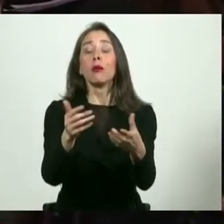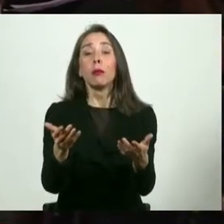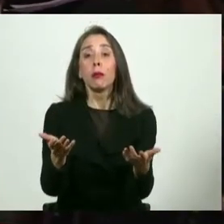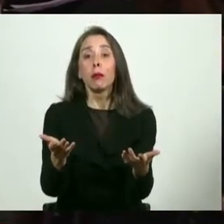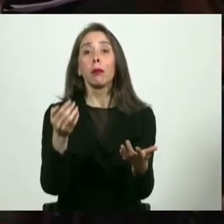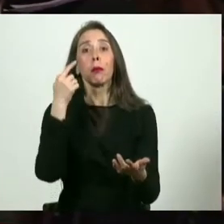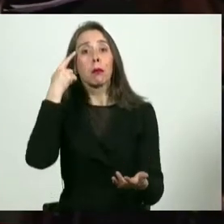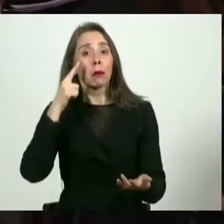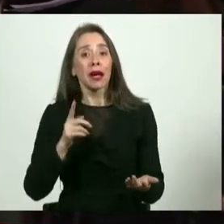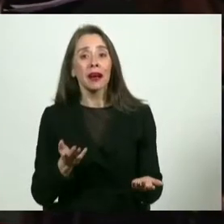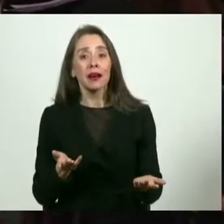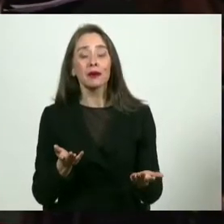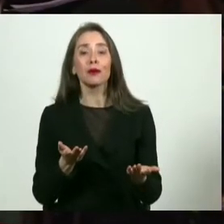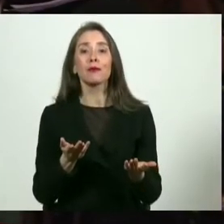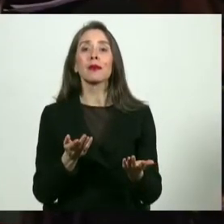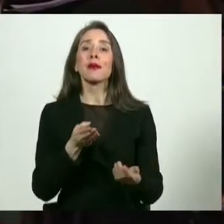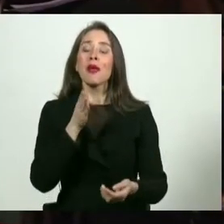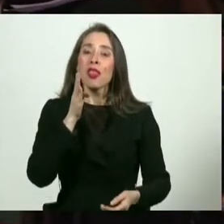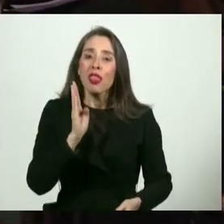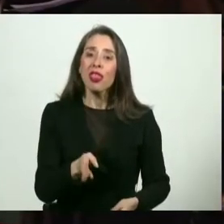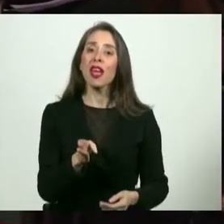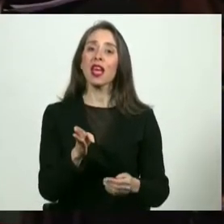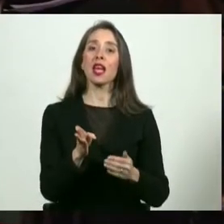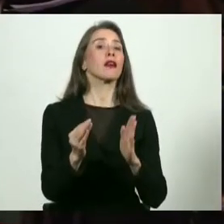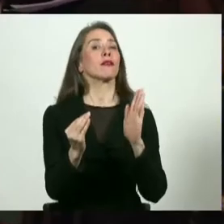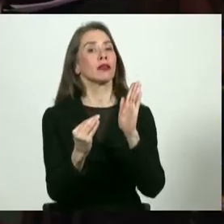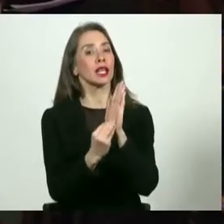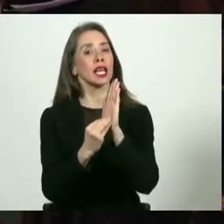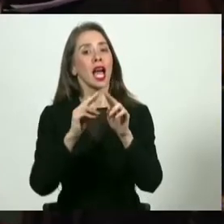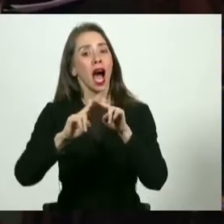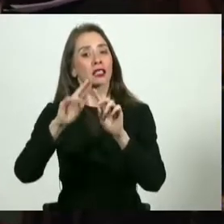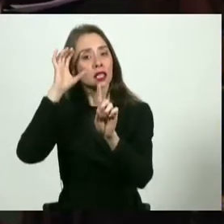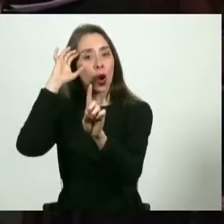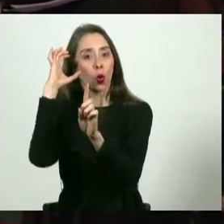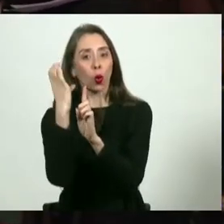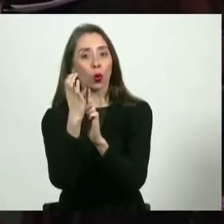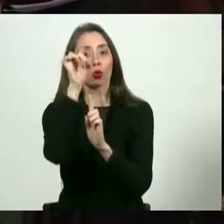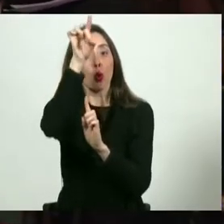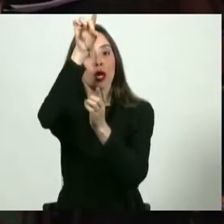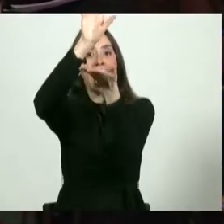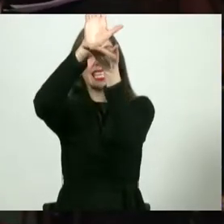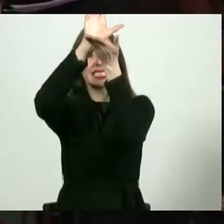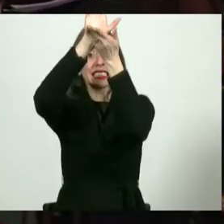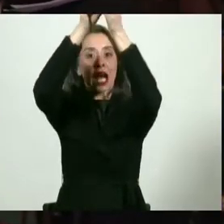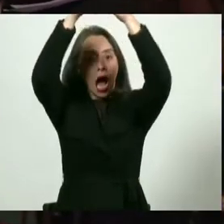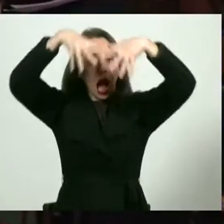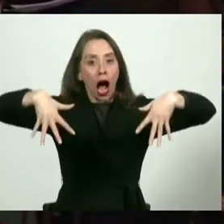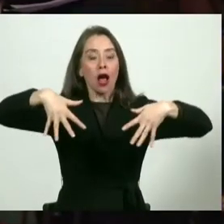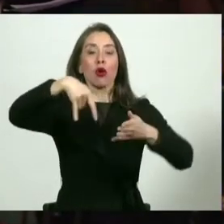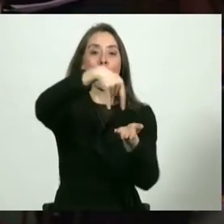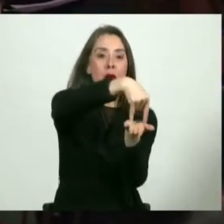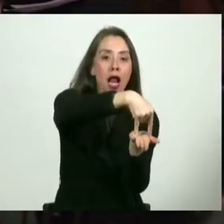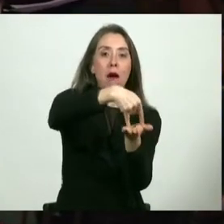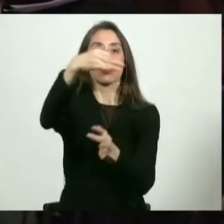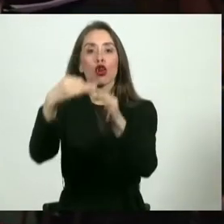que debería haber una instalación y construir una cultura de Estado, desde el Parlamento, desde los